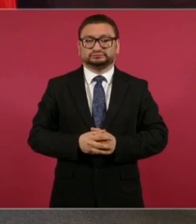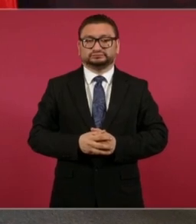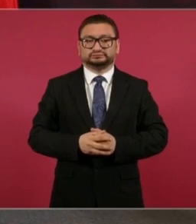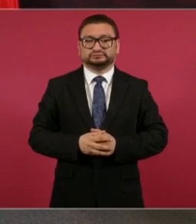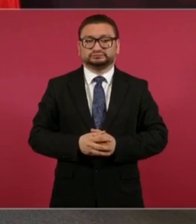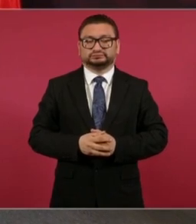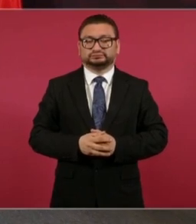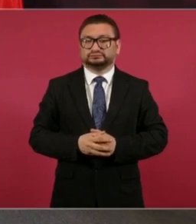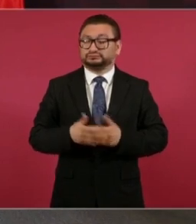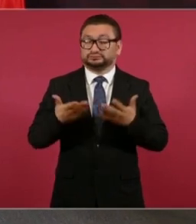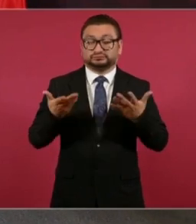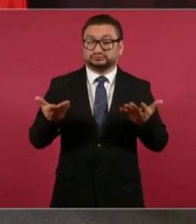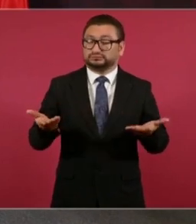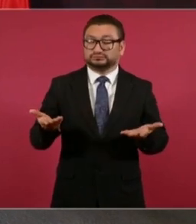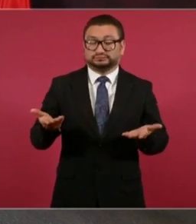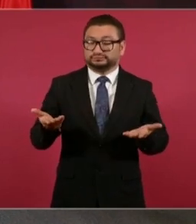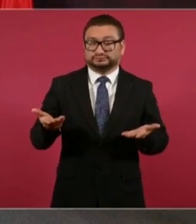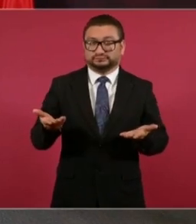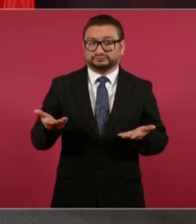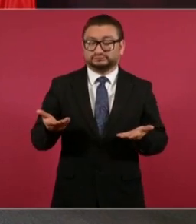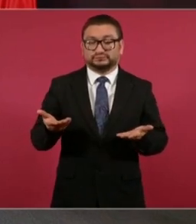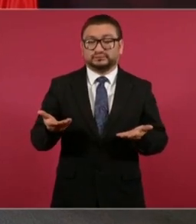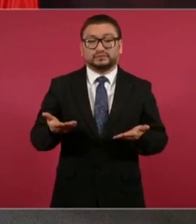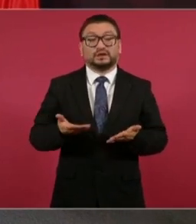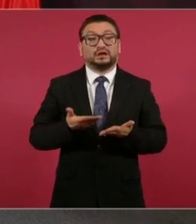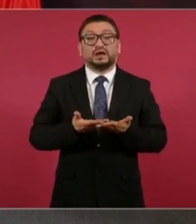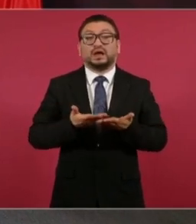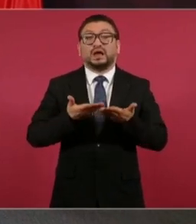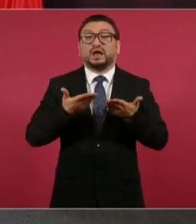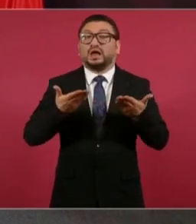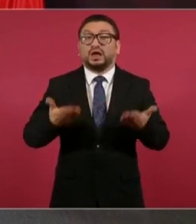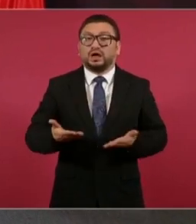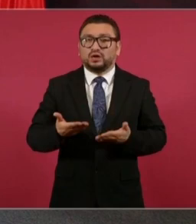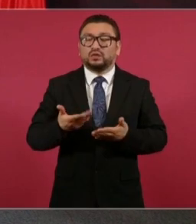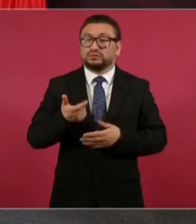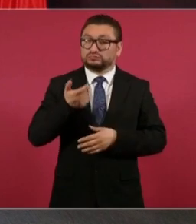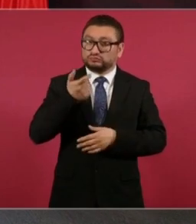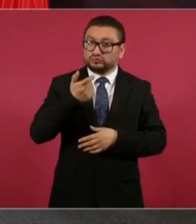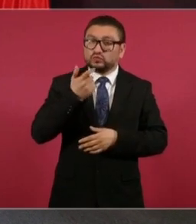Entonces ahora es lo